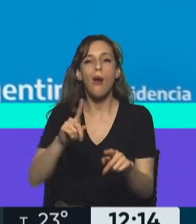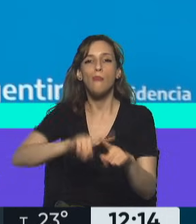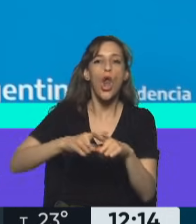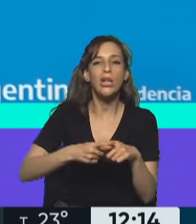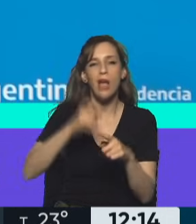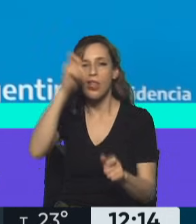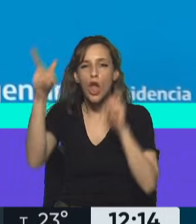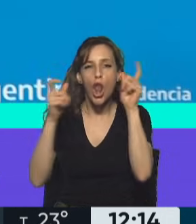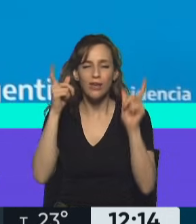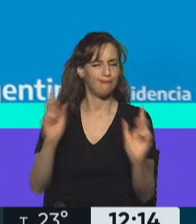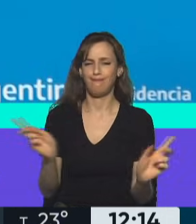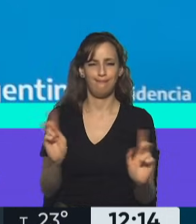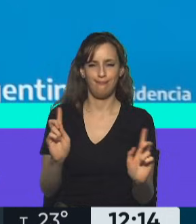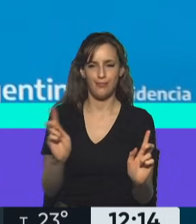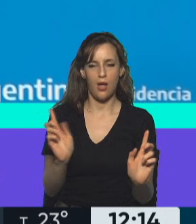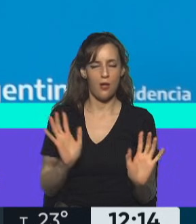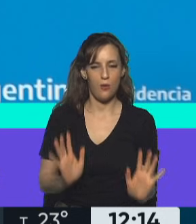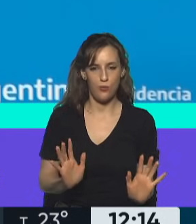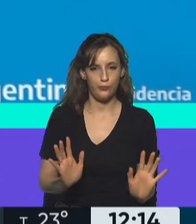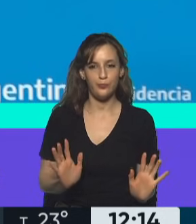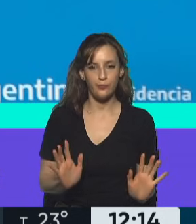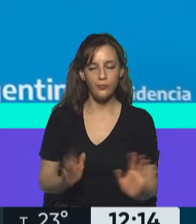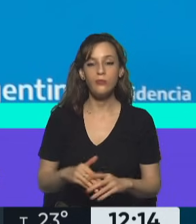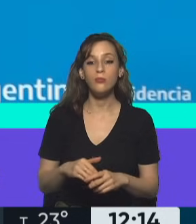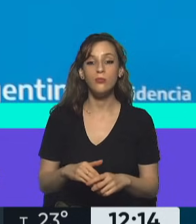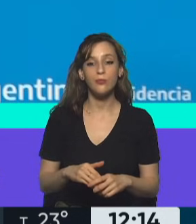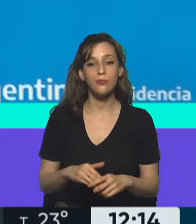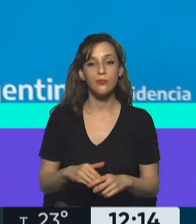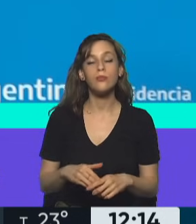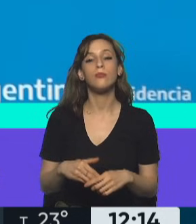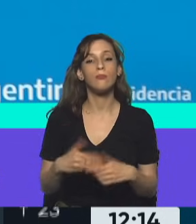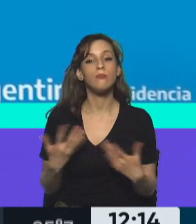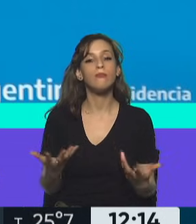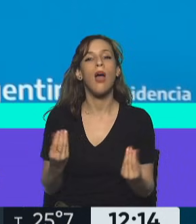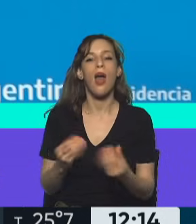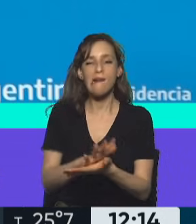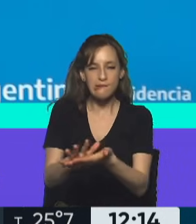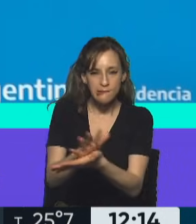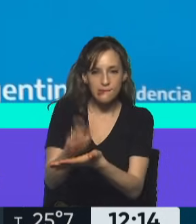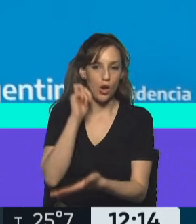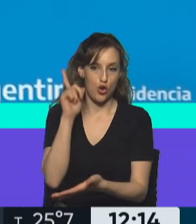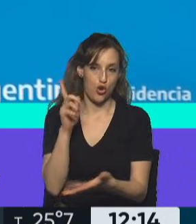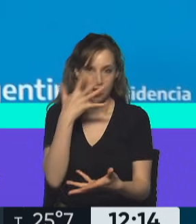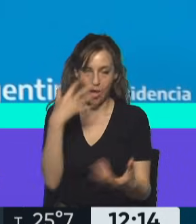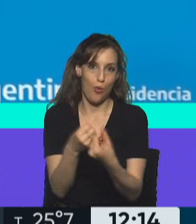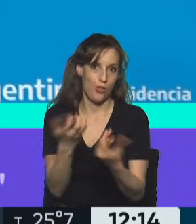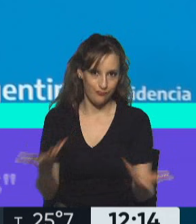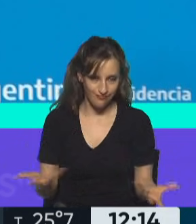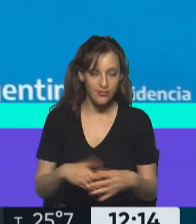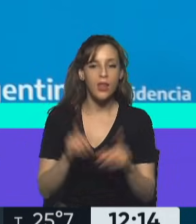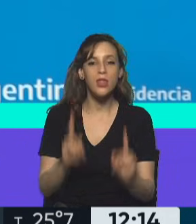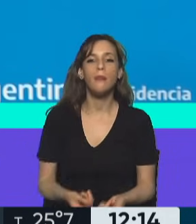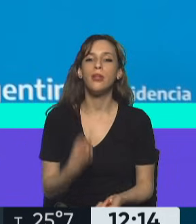y estamos dispuestos a escuchar y a cambiar lo que haya que cambiar para que se pueda implementar. Lo que también decimos es que